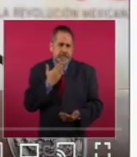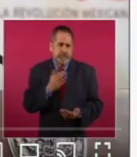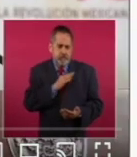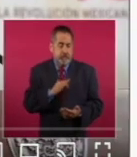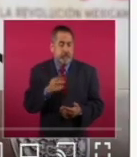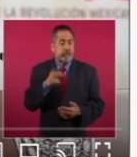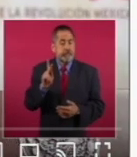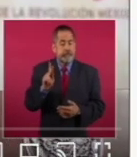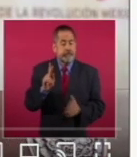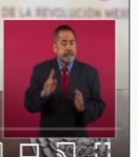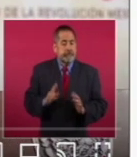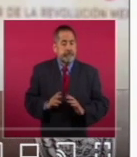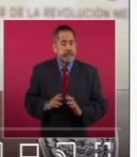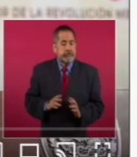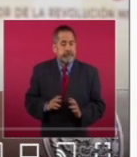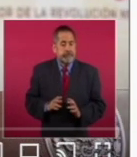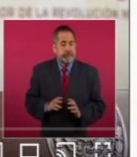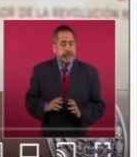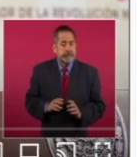sin